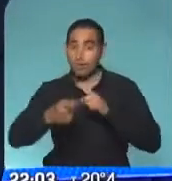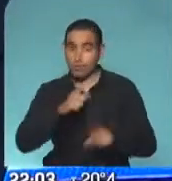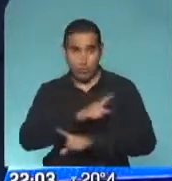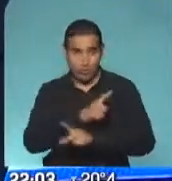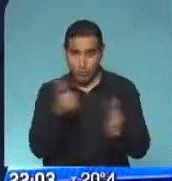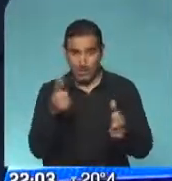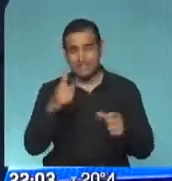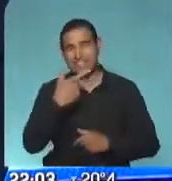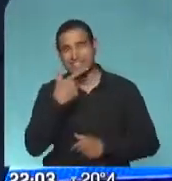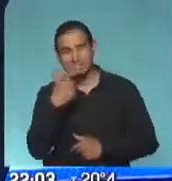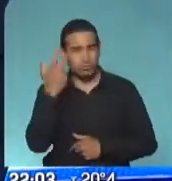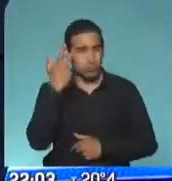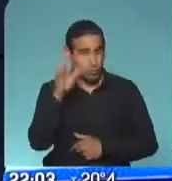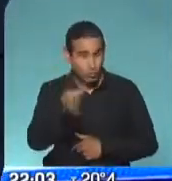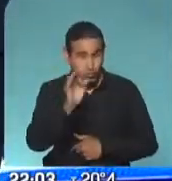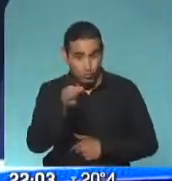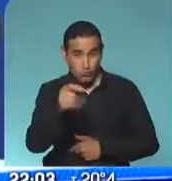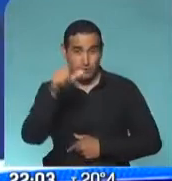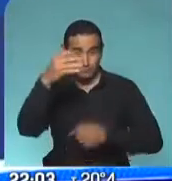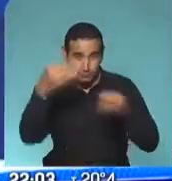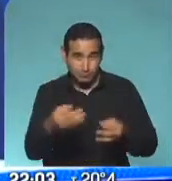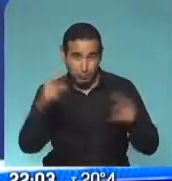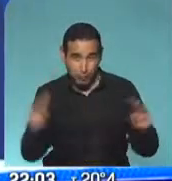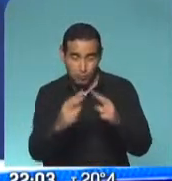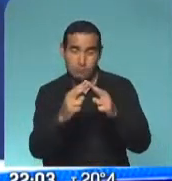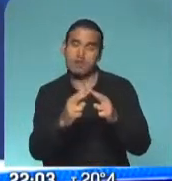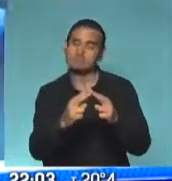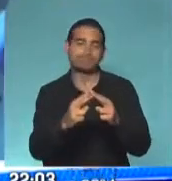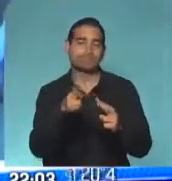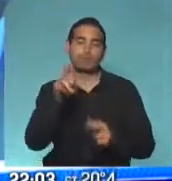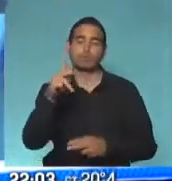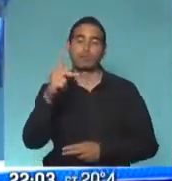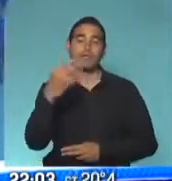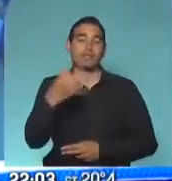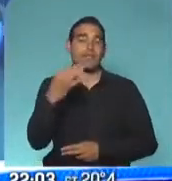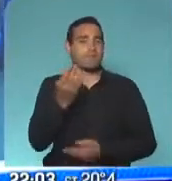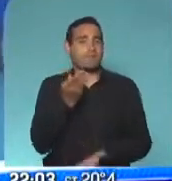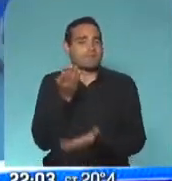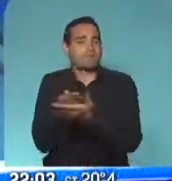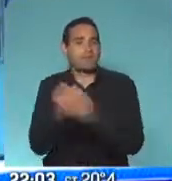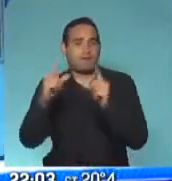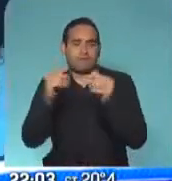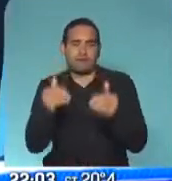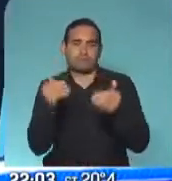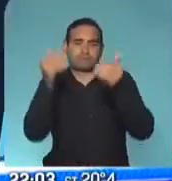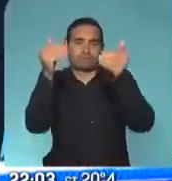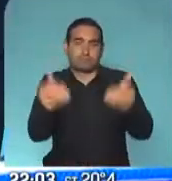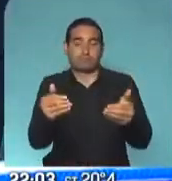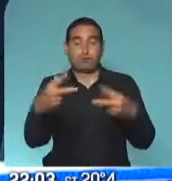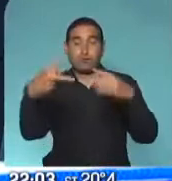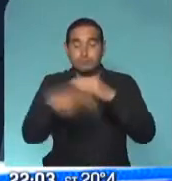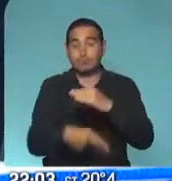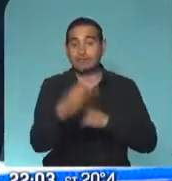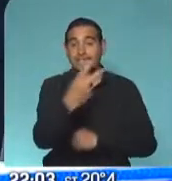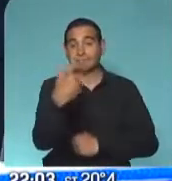el 17-18 de octubre, que se produce en la próxima cumbre, el Reino Unido deberá pedir una prórroga del plazo que vence el 31 de octubre,